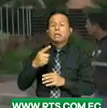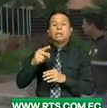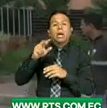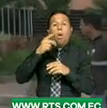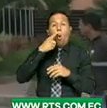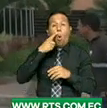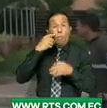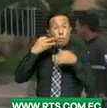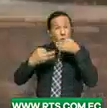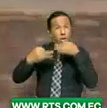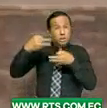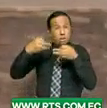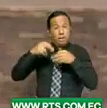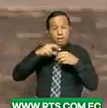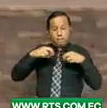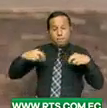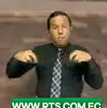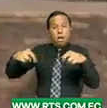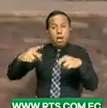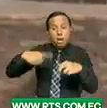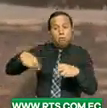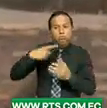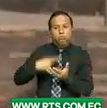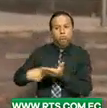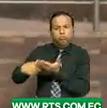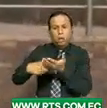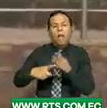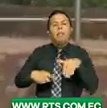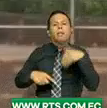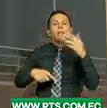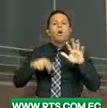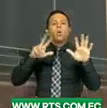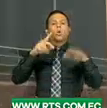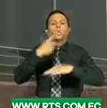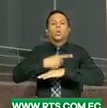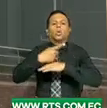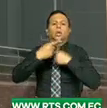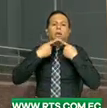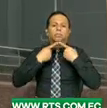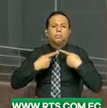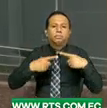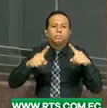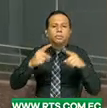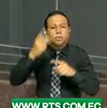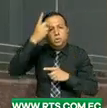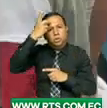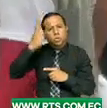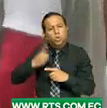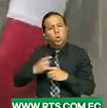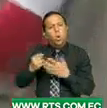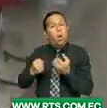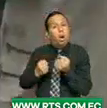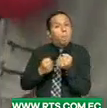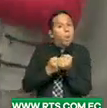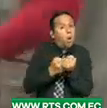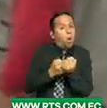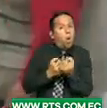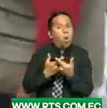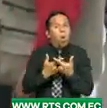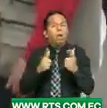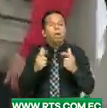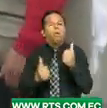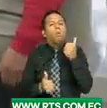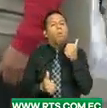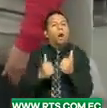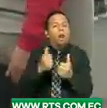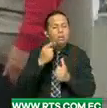sala multicompetente en 8 días darán a conocer la resolución de la diligencia, donde se ratificará la libertad de Jorge Glass